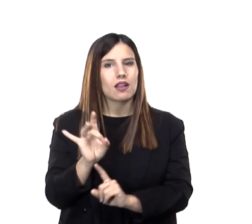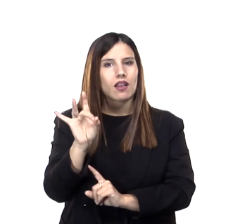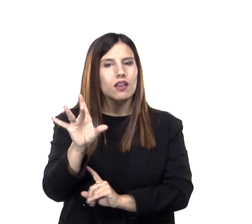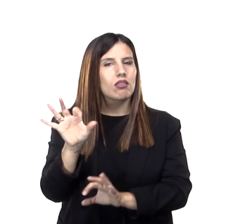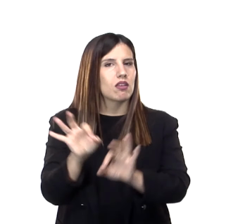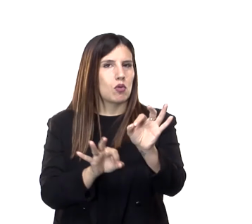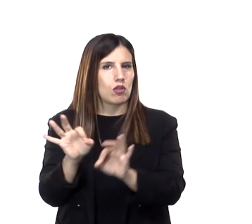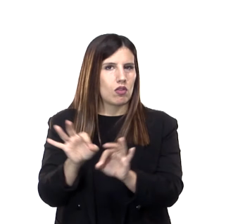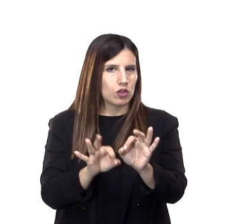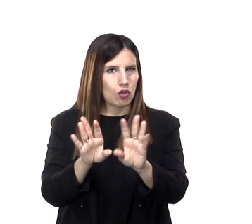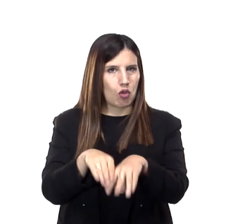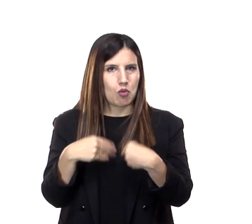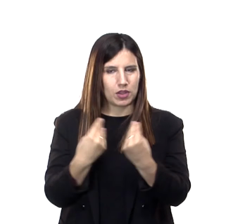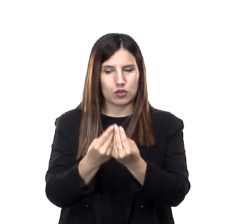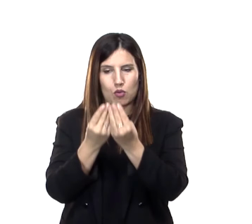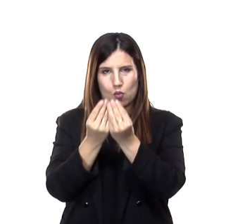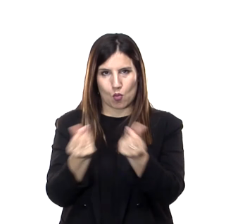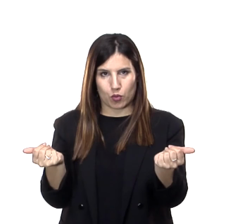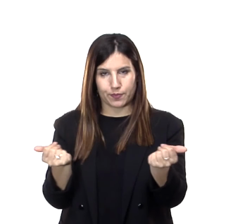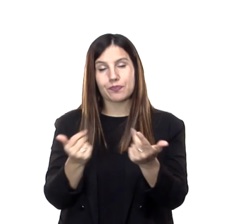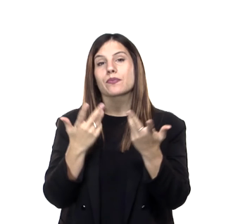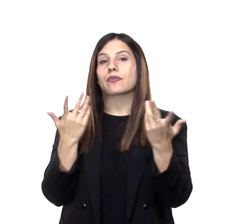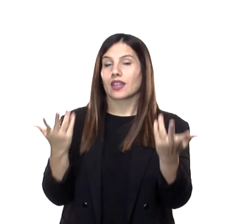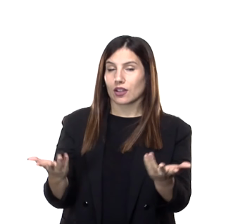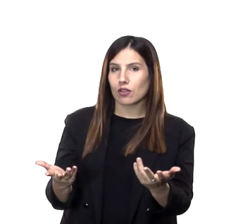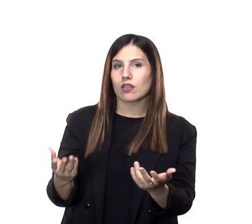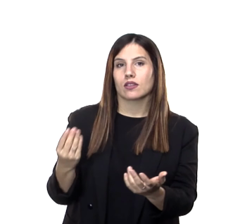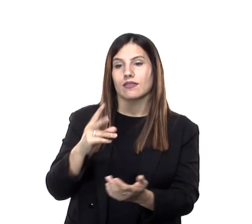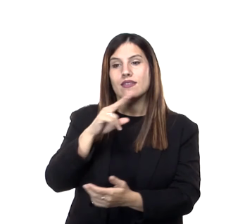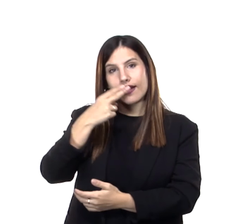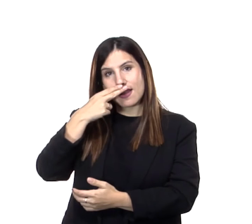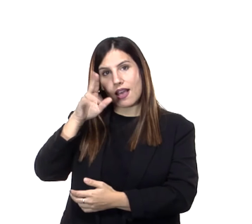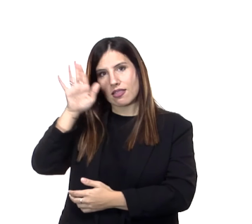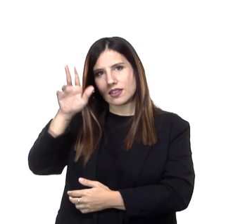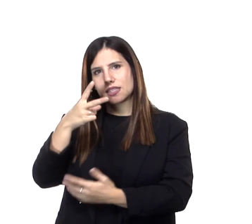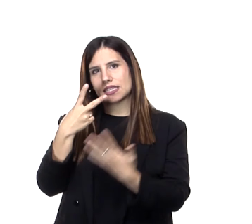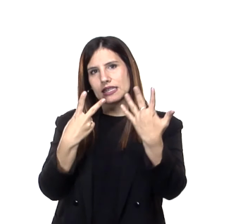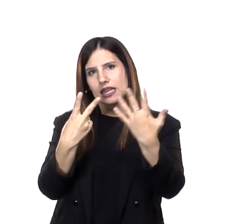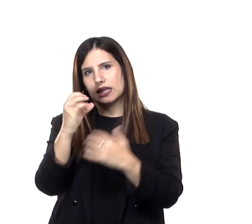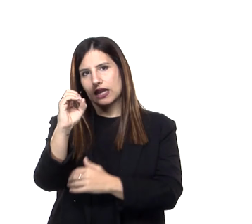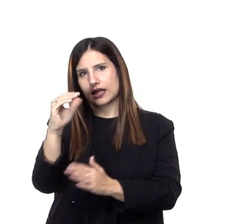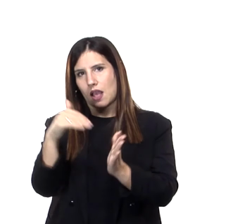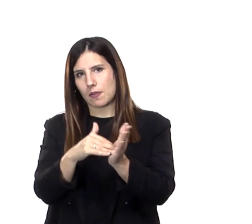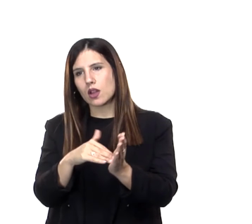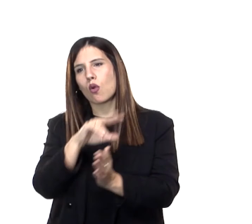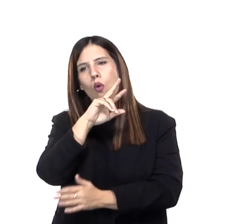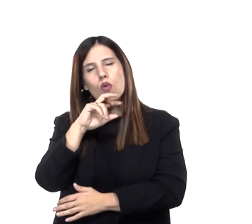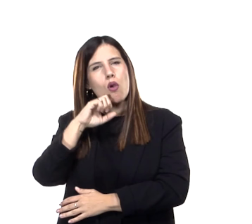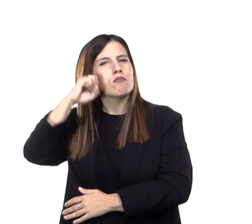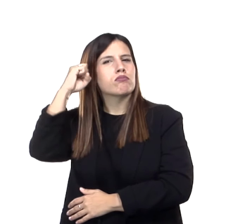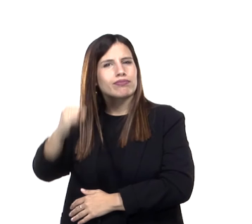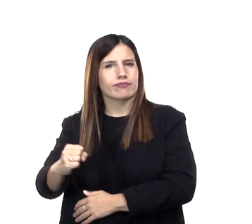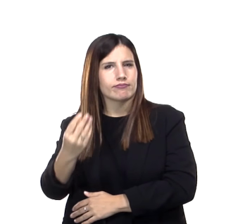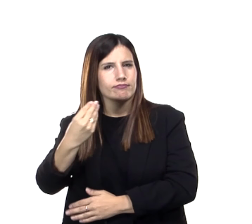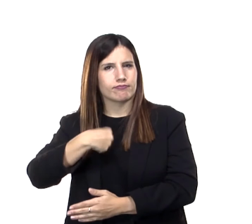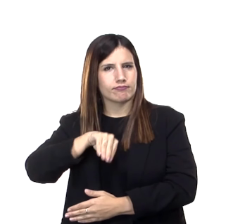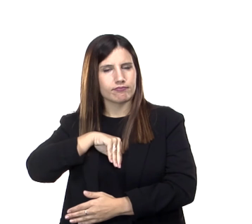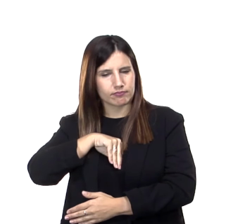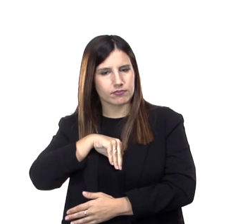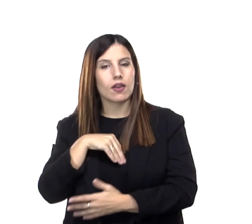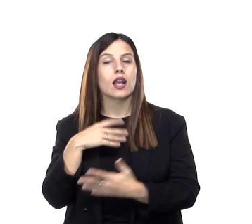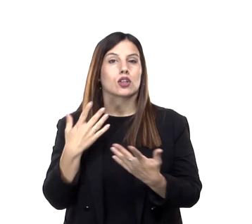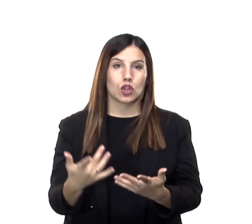los documentos y los nazis encontraron y asesinar a las 70 mil judíos los holandeses cometieron dos errores unos que tenían muchos más